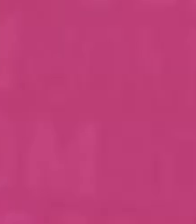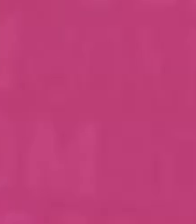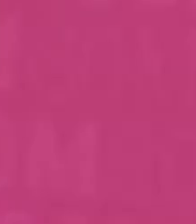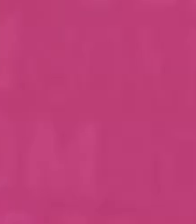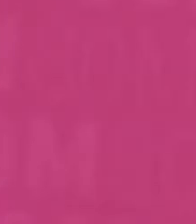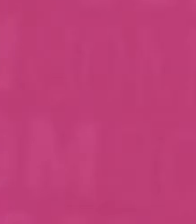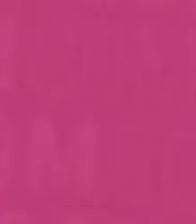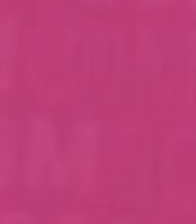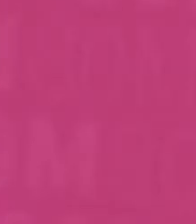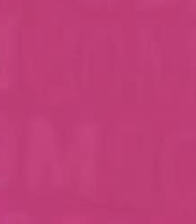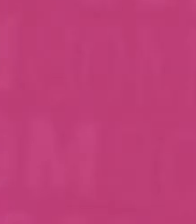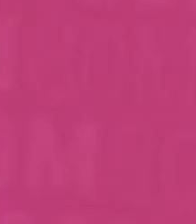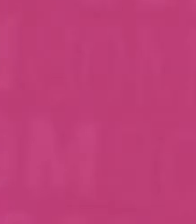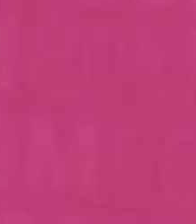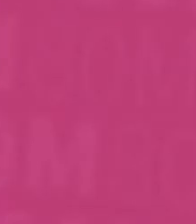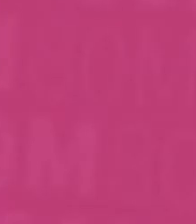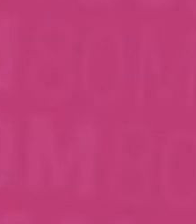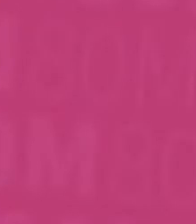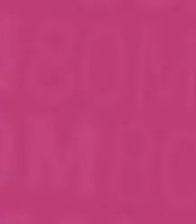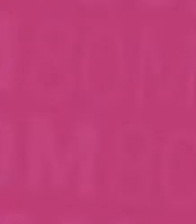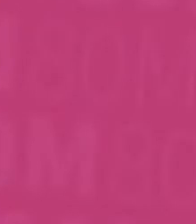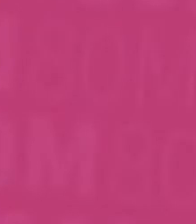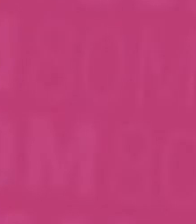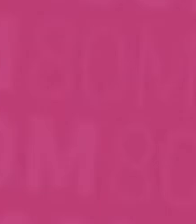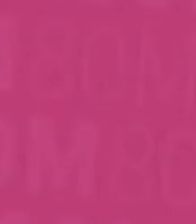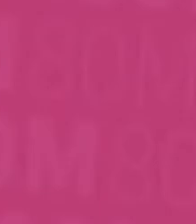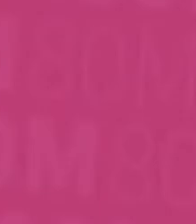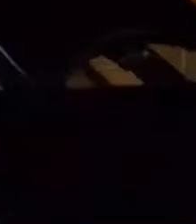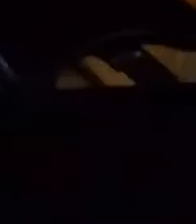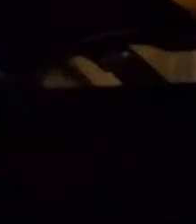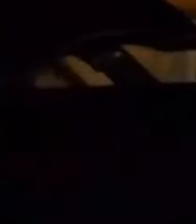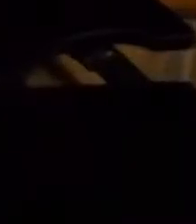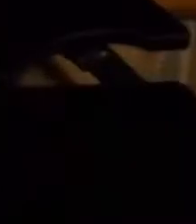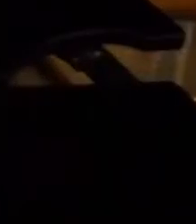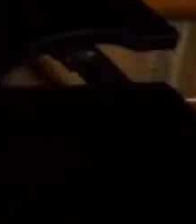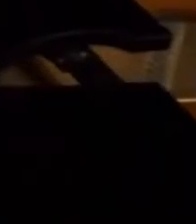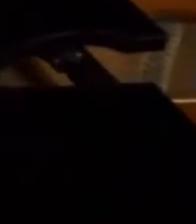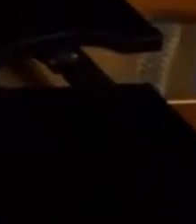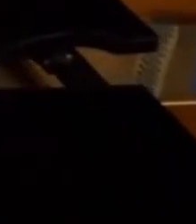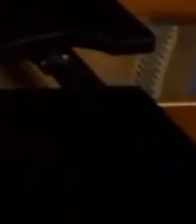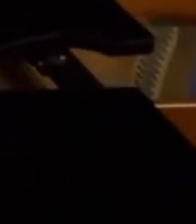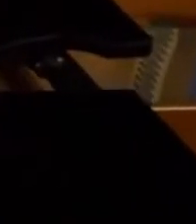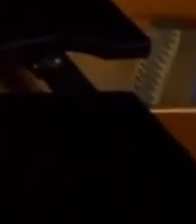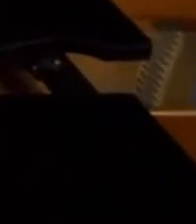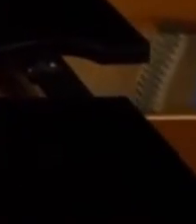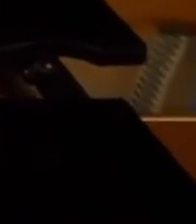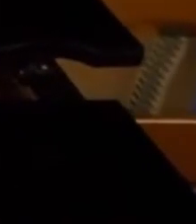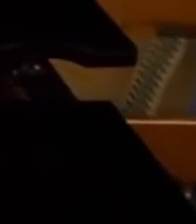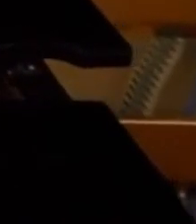no matter, baby, where you are. I think of you.